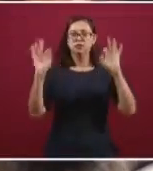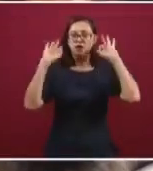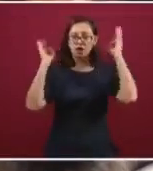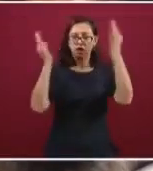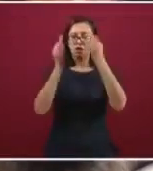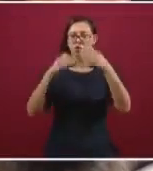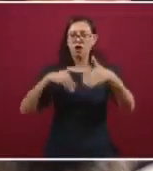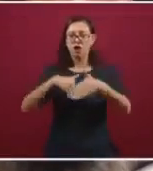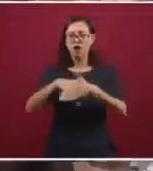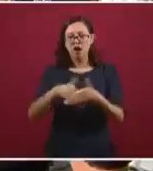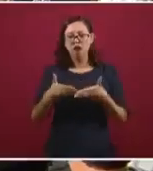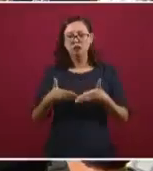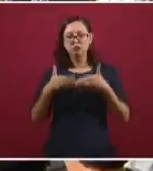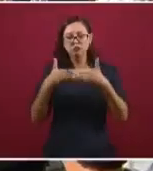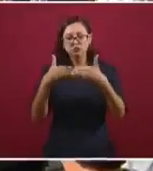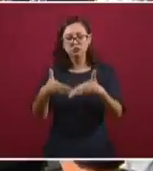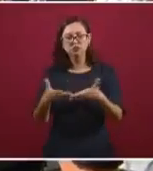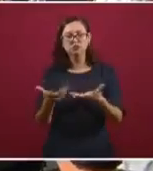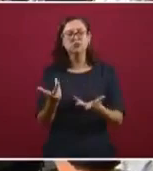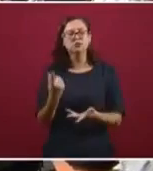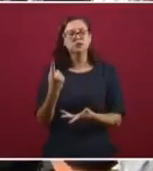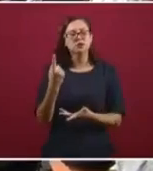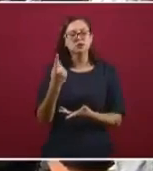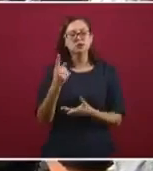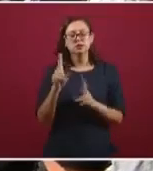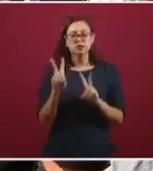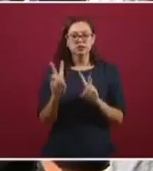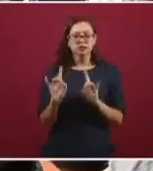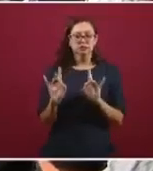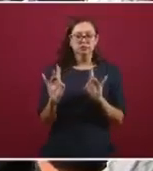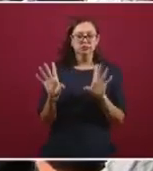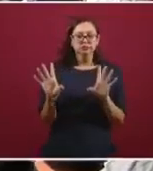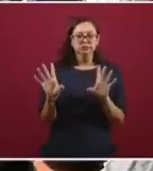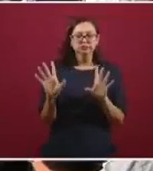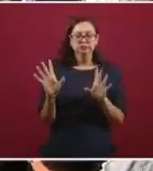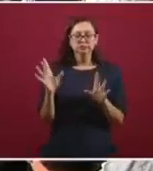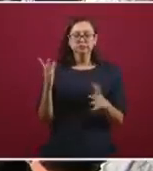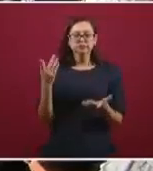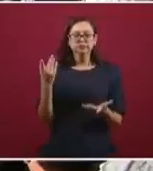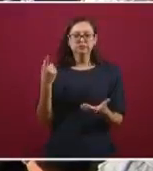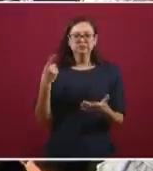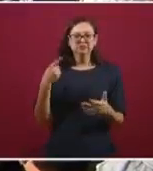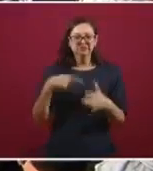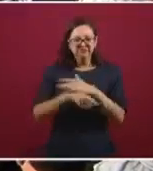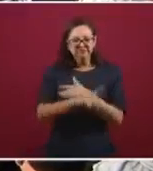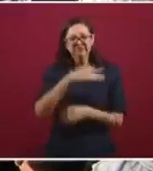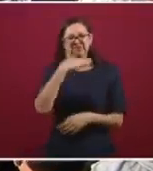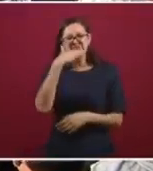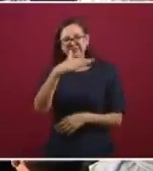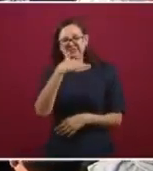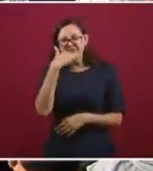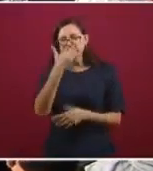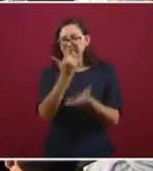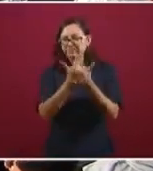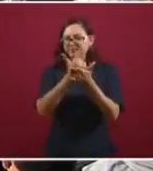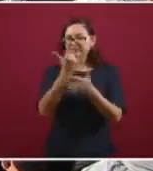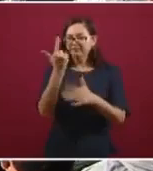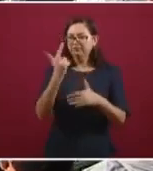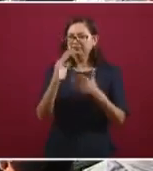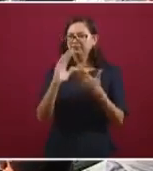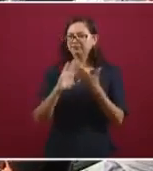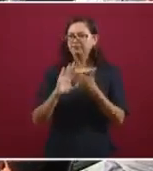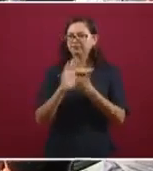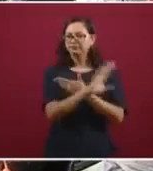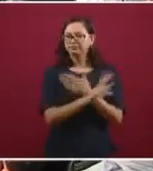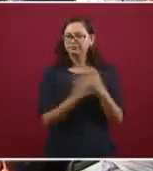puertos, para reducir ese grado de infiltración y de contaminación tan grave? Y